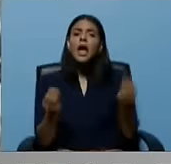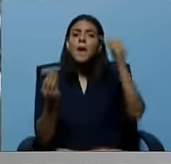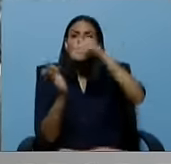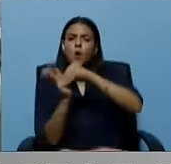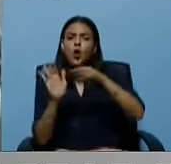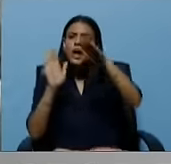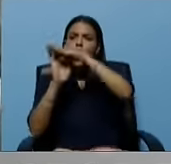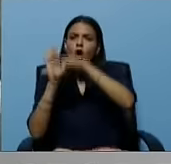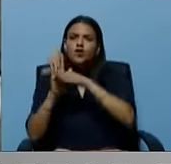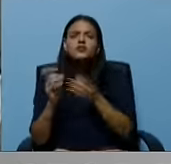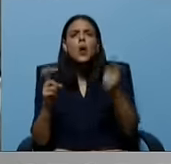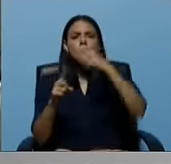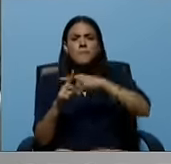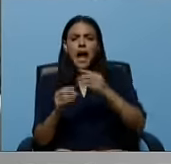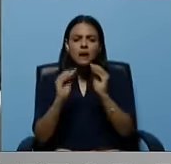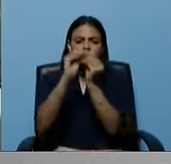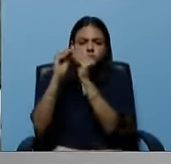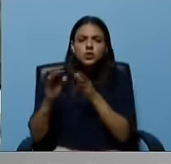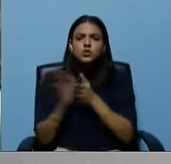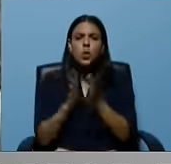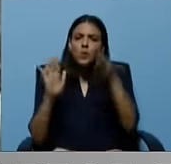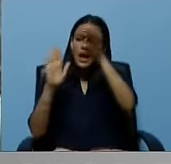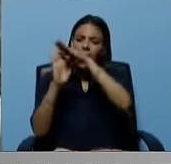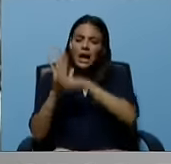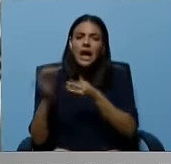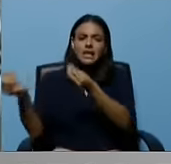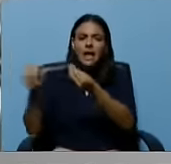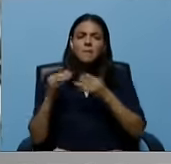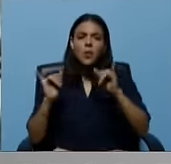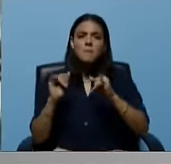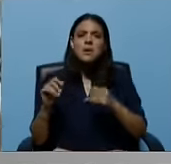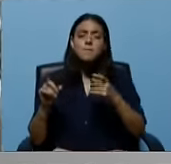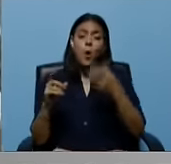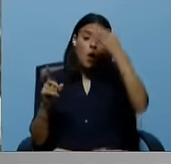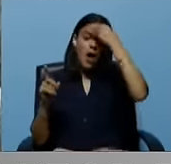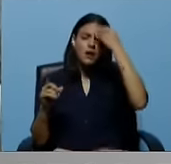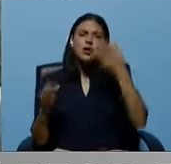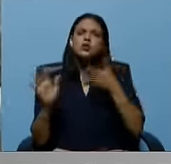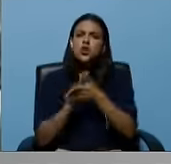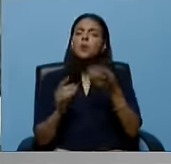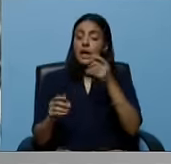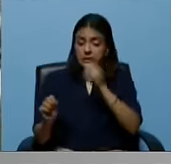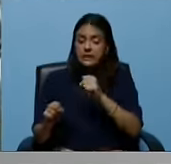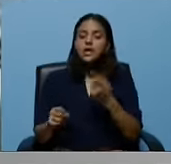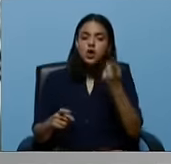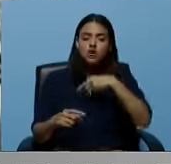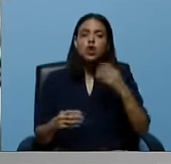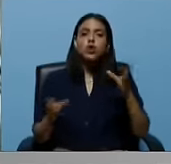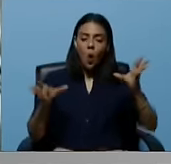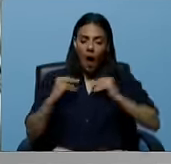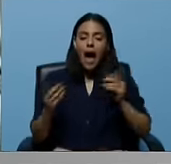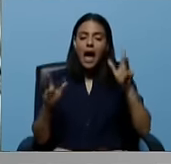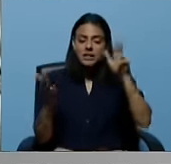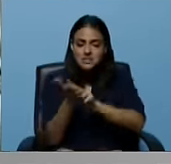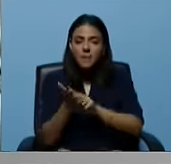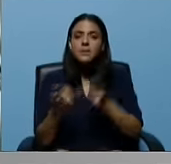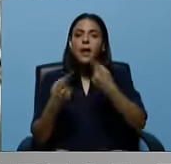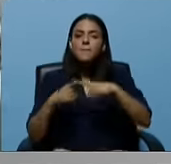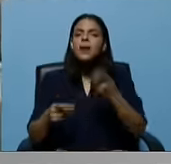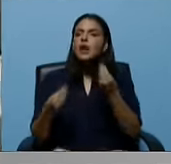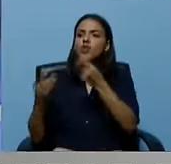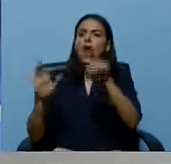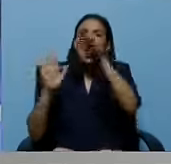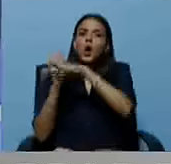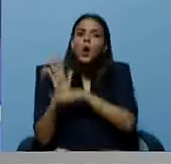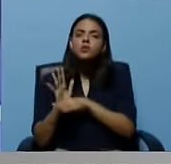algún observación sobre esta carta que recibió de González Urrutia, algún condicionante para aceptarla o firmarla, o si está original de cómo la